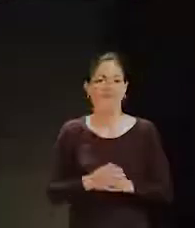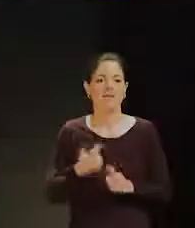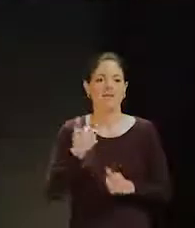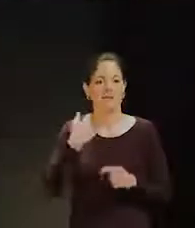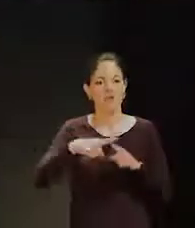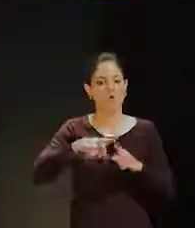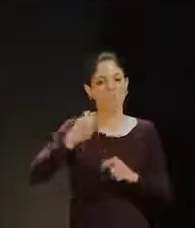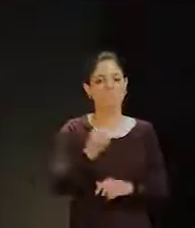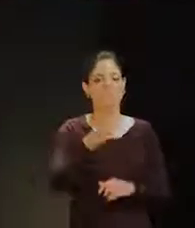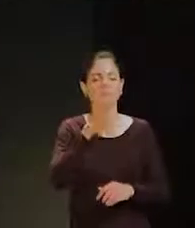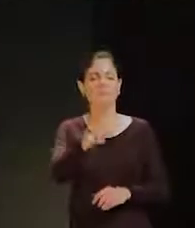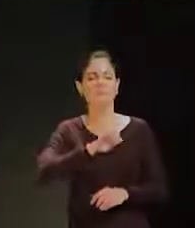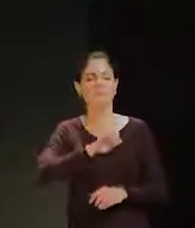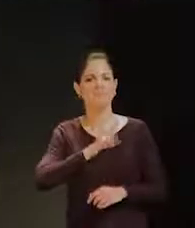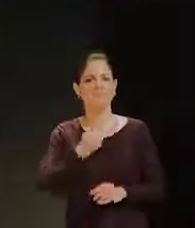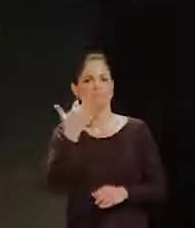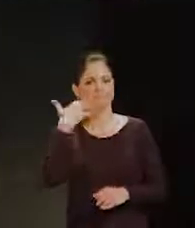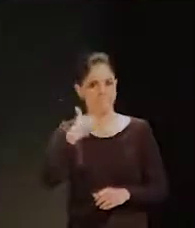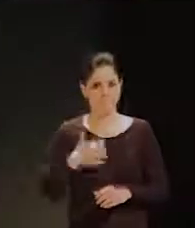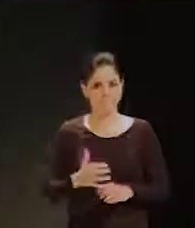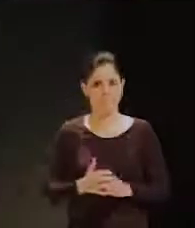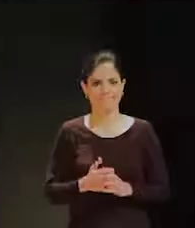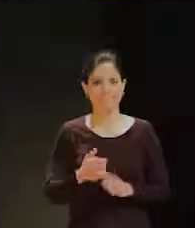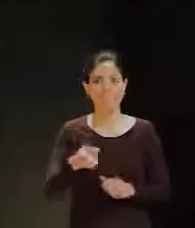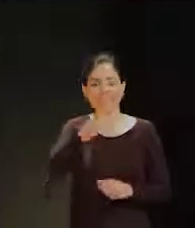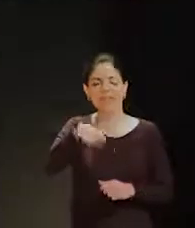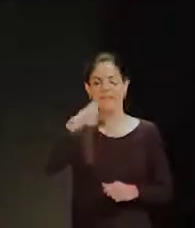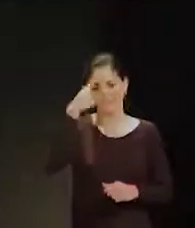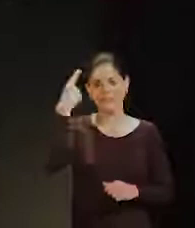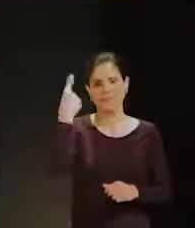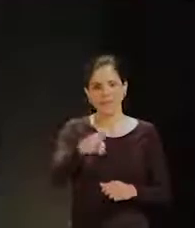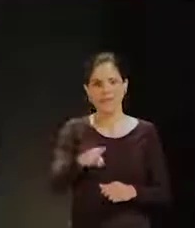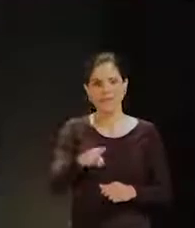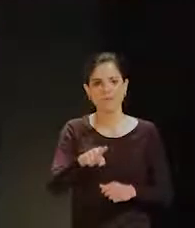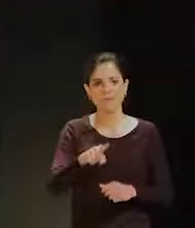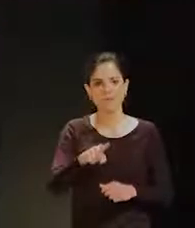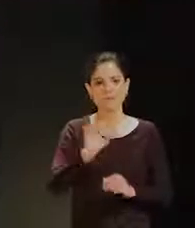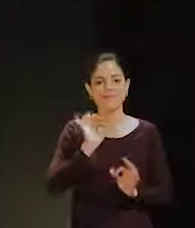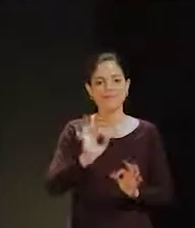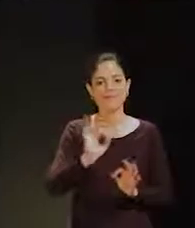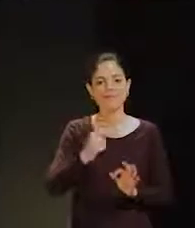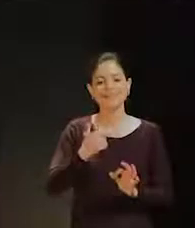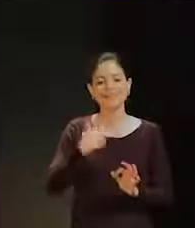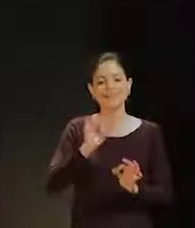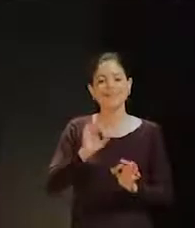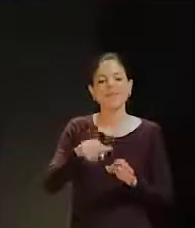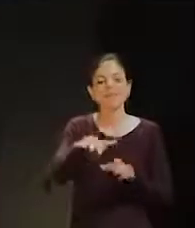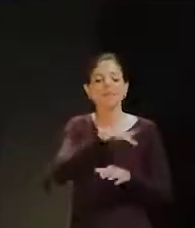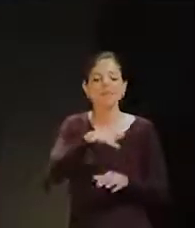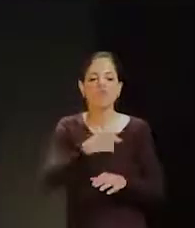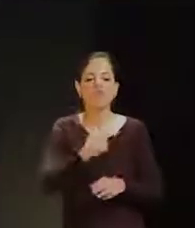esto es una otra cosa que para mí es muy rara, que yo sabes que los circuitos que tengo más